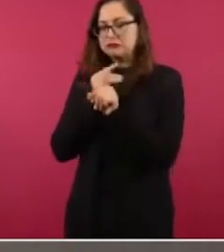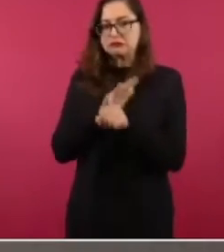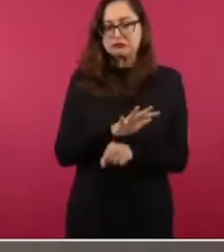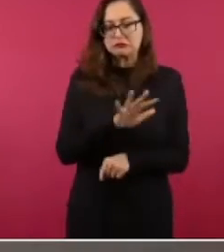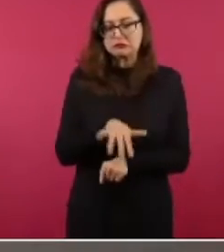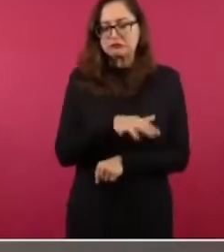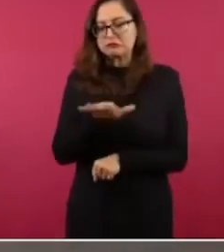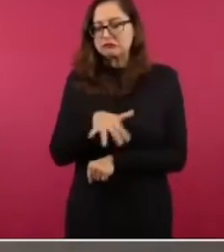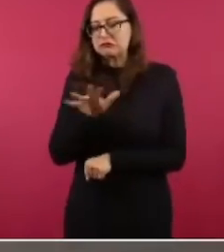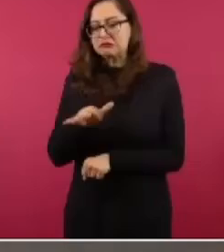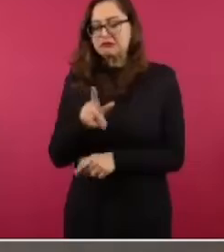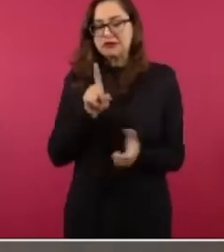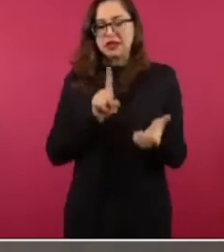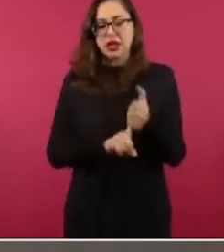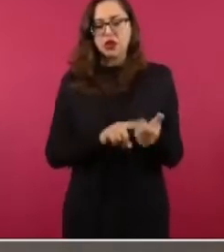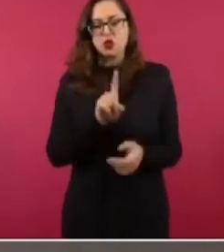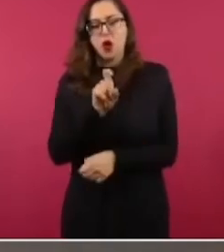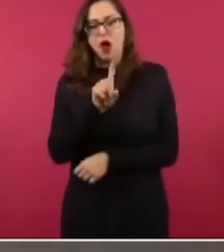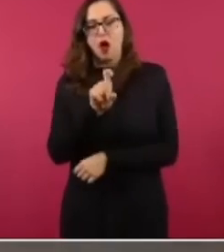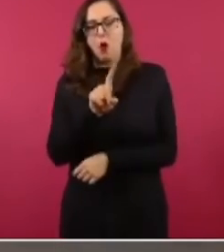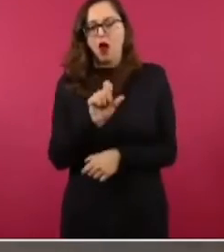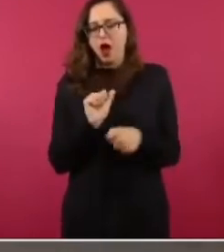alguna sustancia en el agua, pero